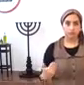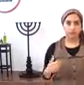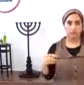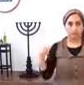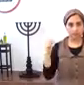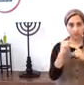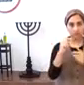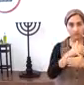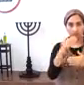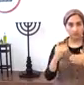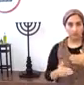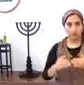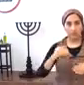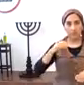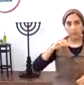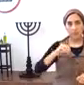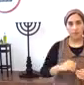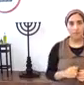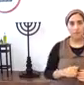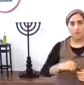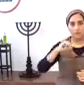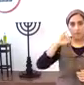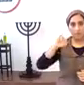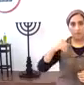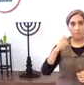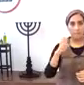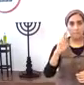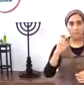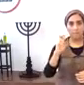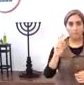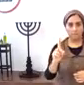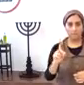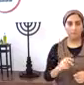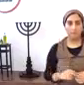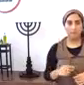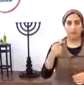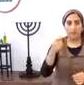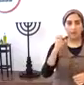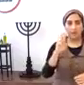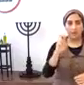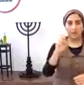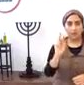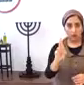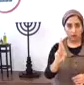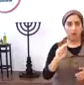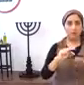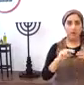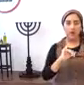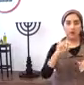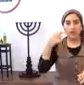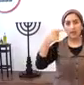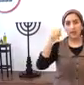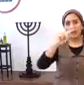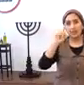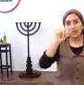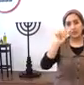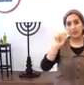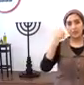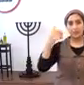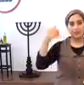está la palabra al final Gerard. O Gerard. Eso significa Gaza.